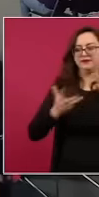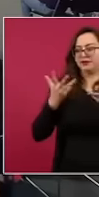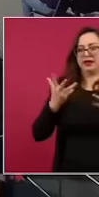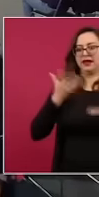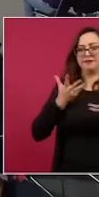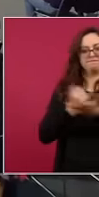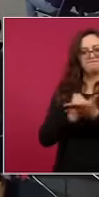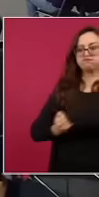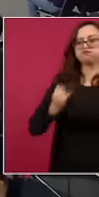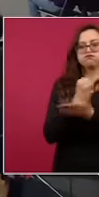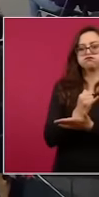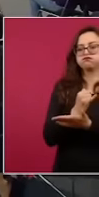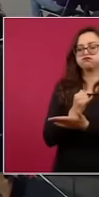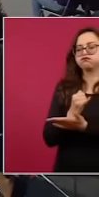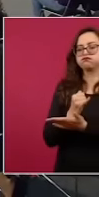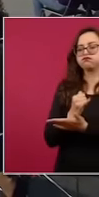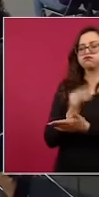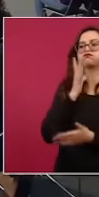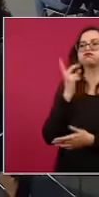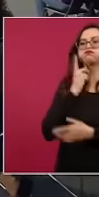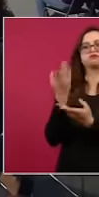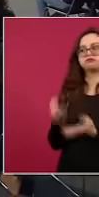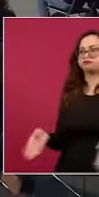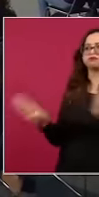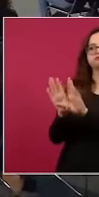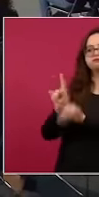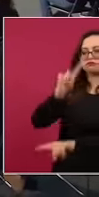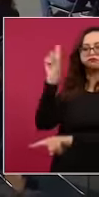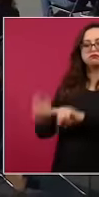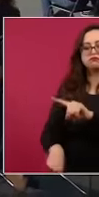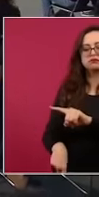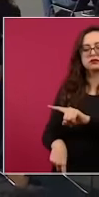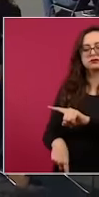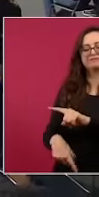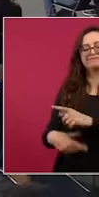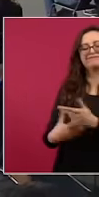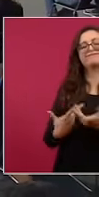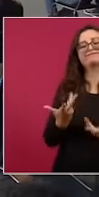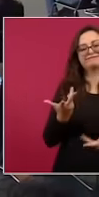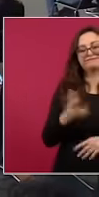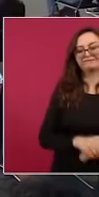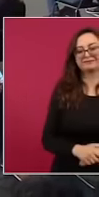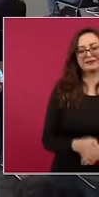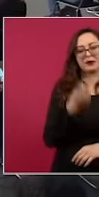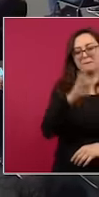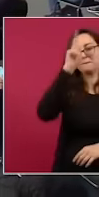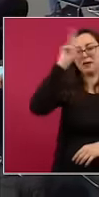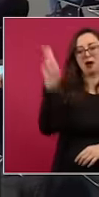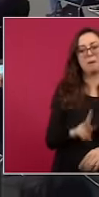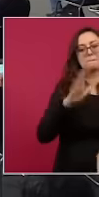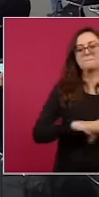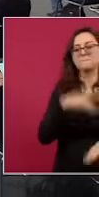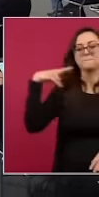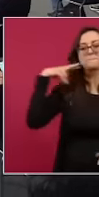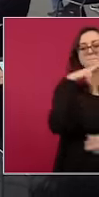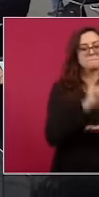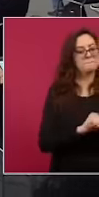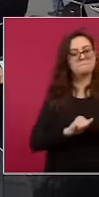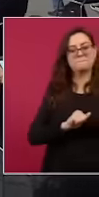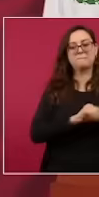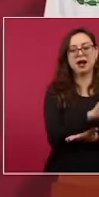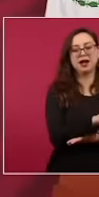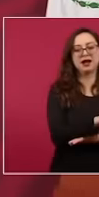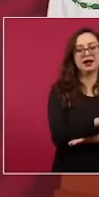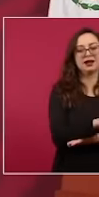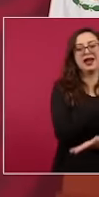desaparecer el Congreso. Pues eso lo que precipitó pues fue su destitución, y además les dio